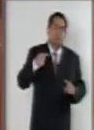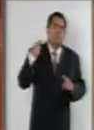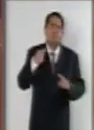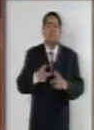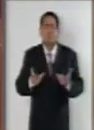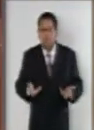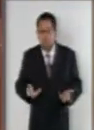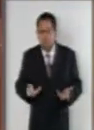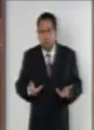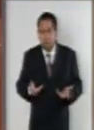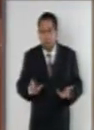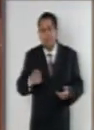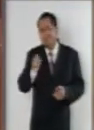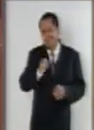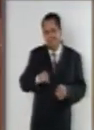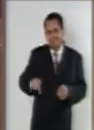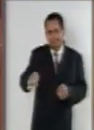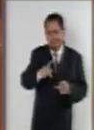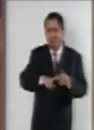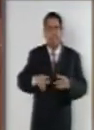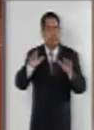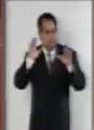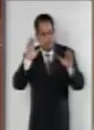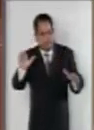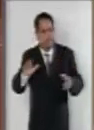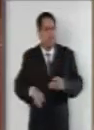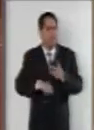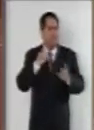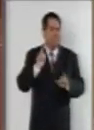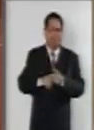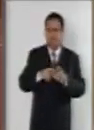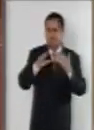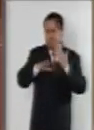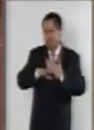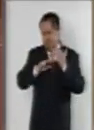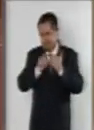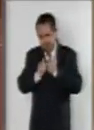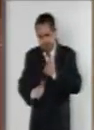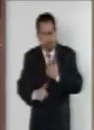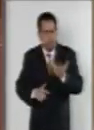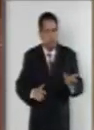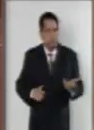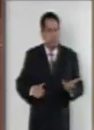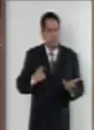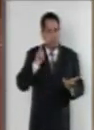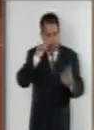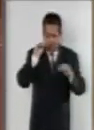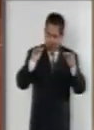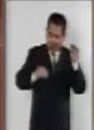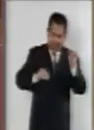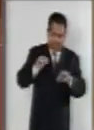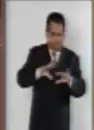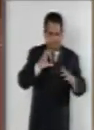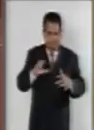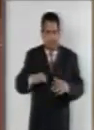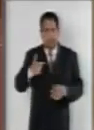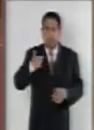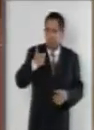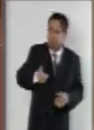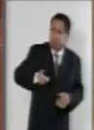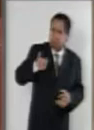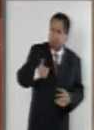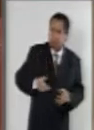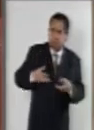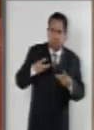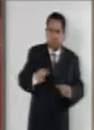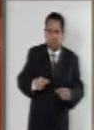estados? De los puertos, de los aeropuertos, de las carreteras, que es la infraestructura que le ha costado mucho al país, ahora